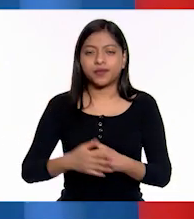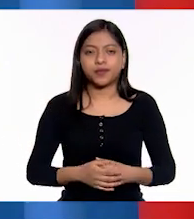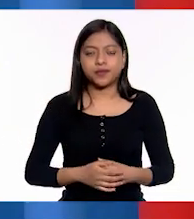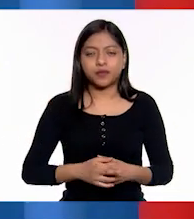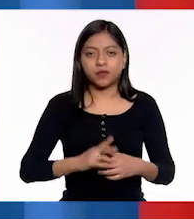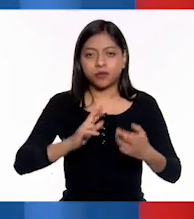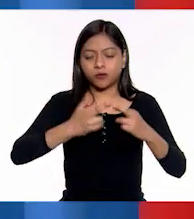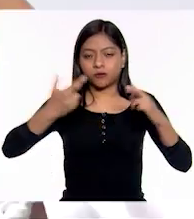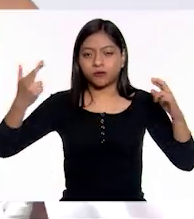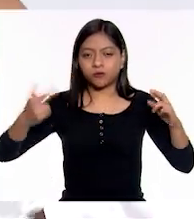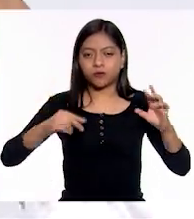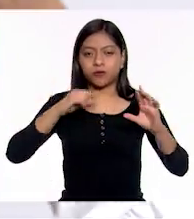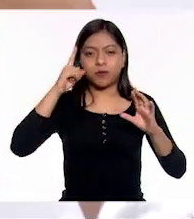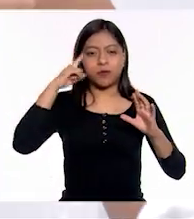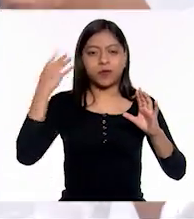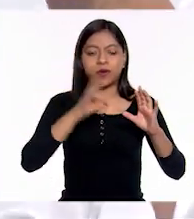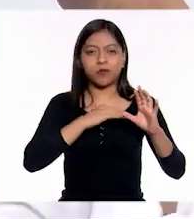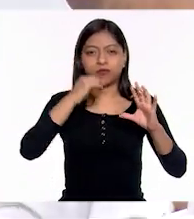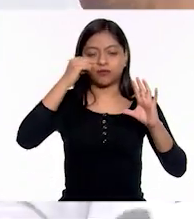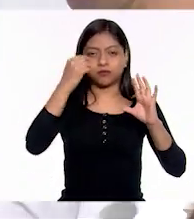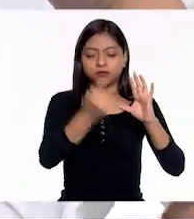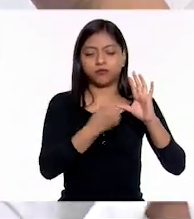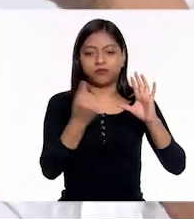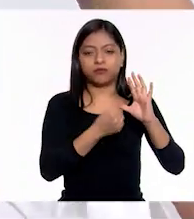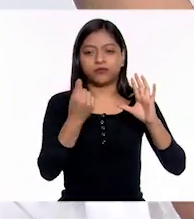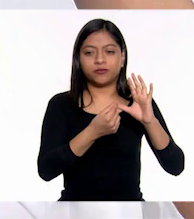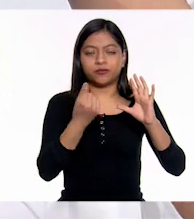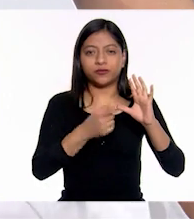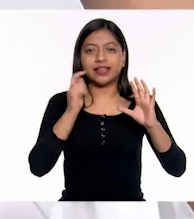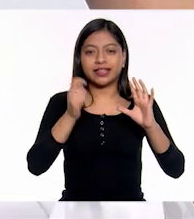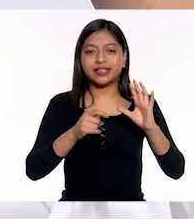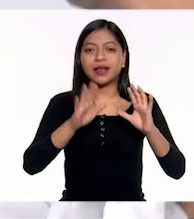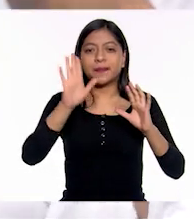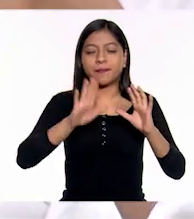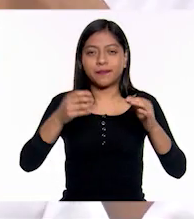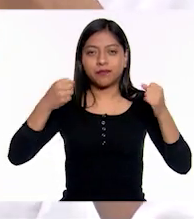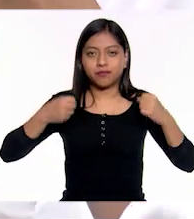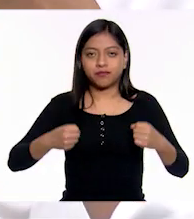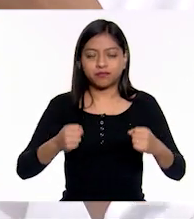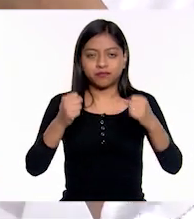alambre para generar una bobina que nos va a servir como si fuera el columpio de Pulgarcito.